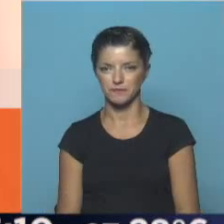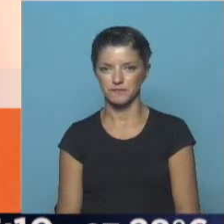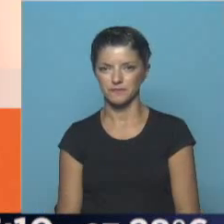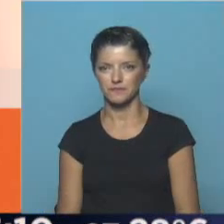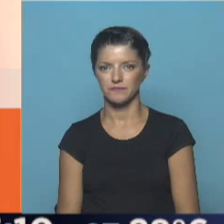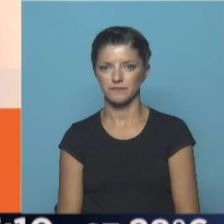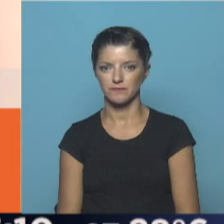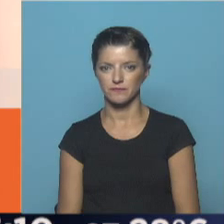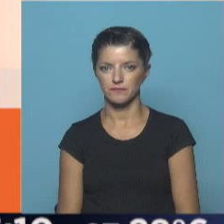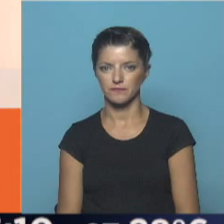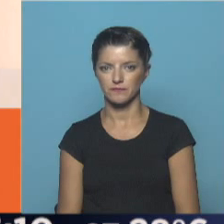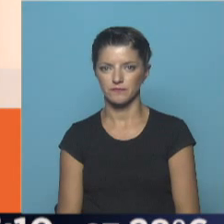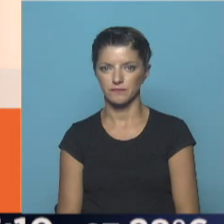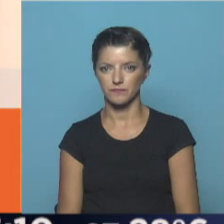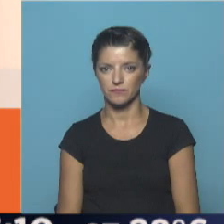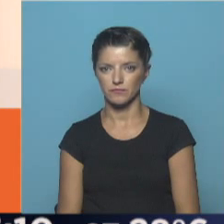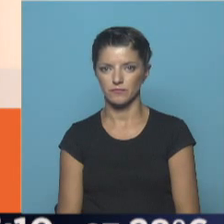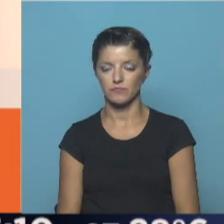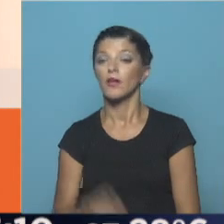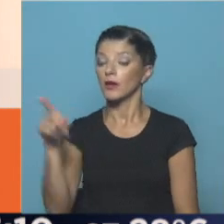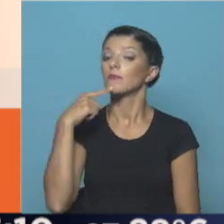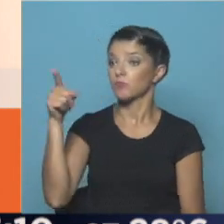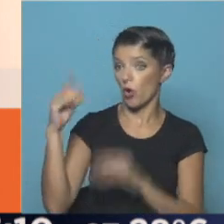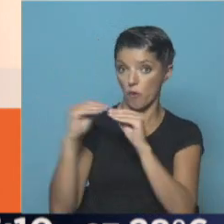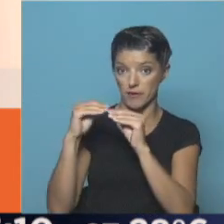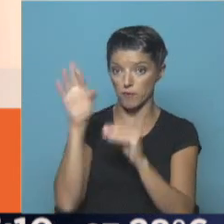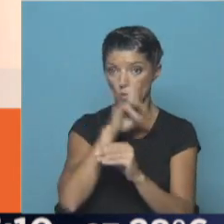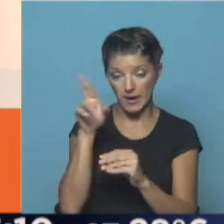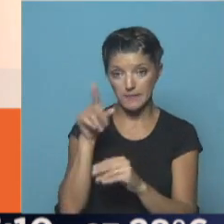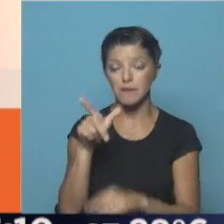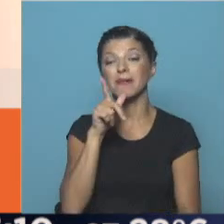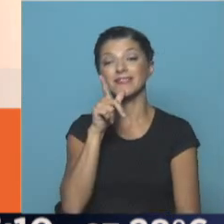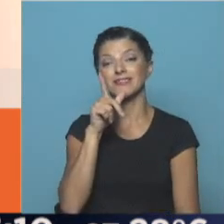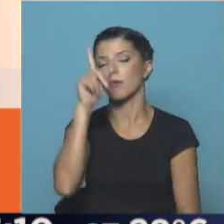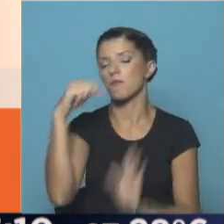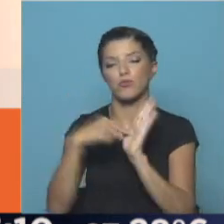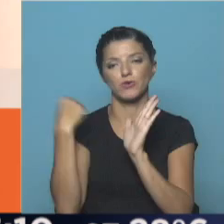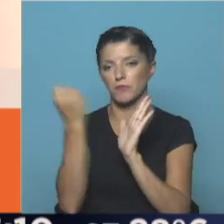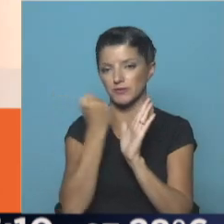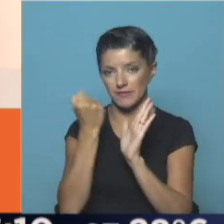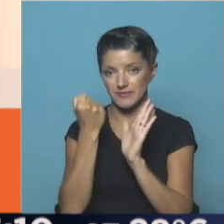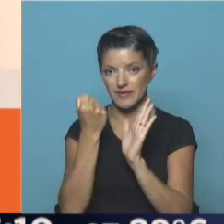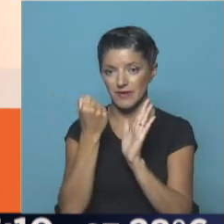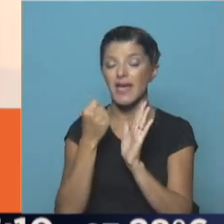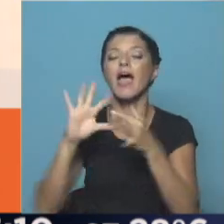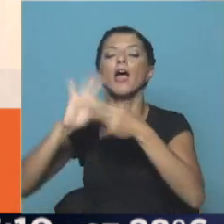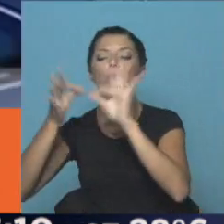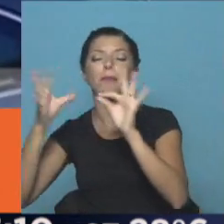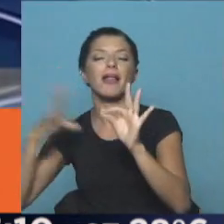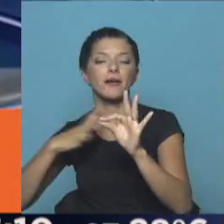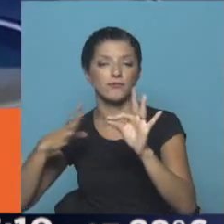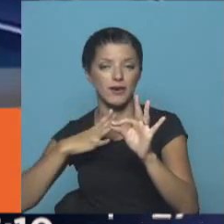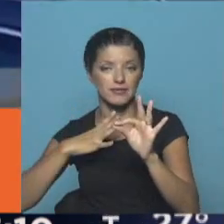respecto a esto que aportaba Natalia, creo que hay la clave que todavía no le encuentra Europa. ¿En qué